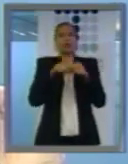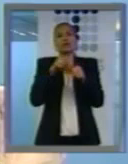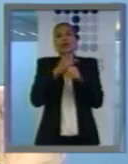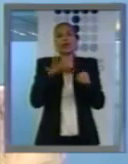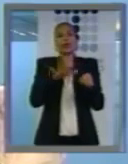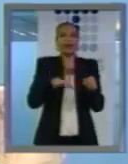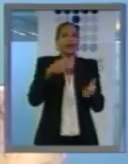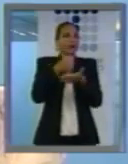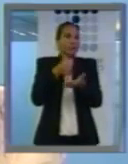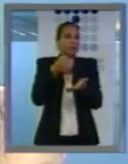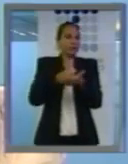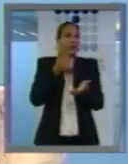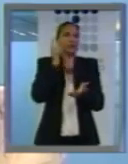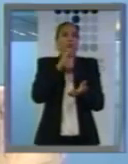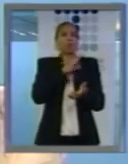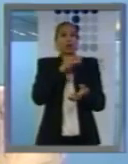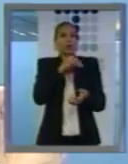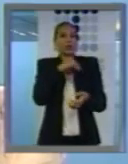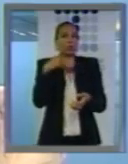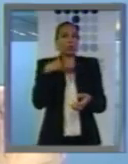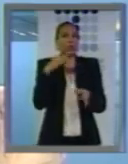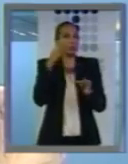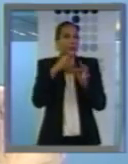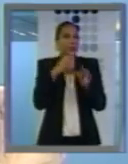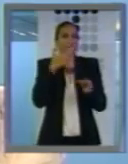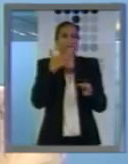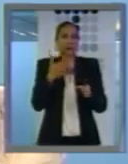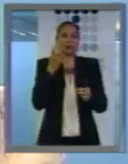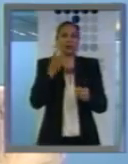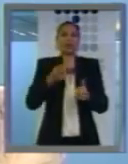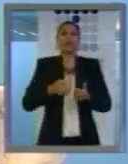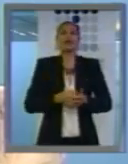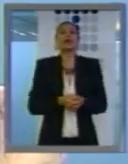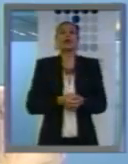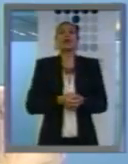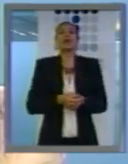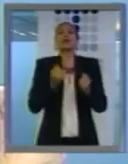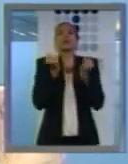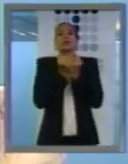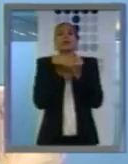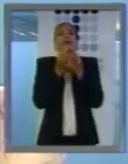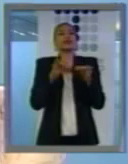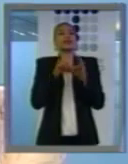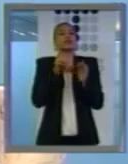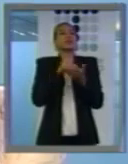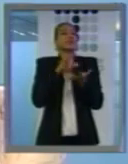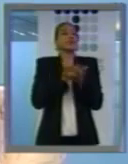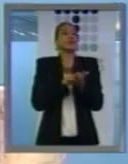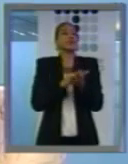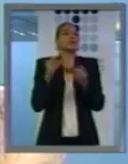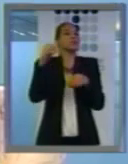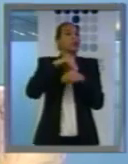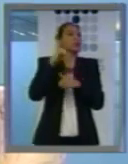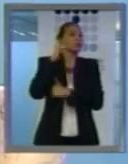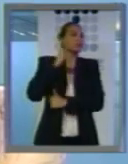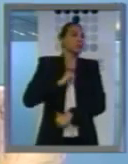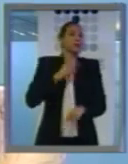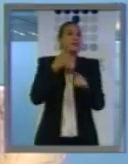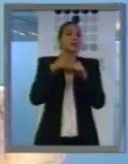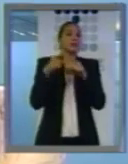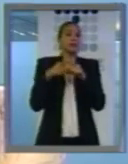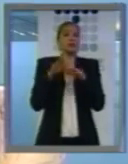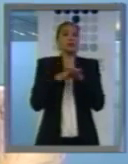civil para que finalmente cumplan con este modelo. Queda pendiente también nombramientos, ahí no en